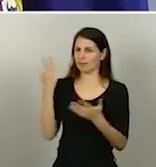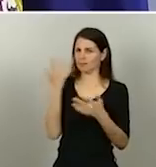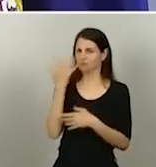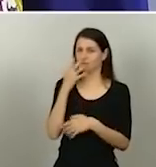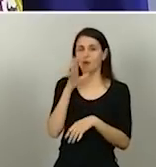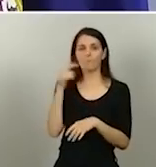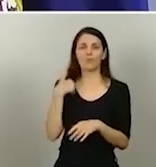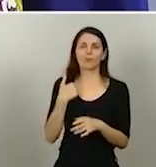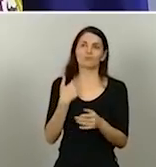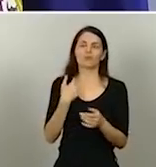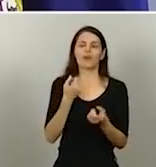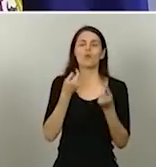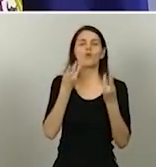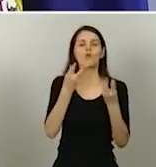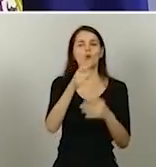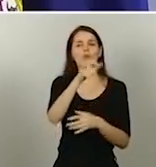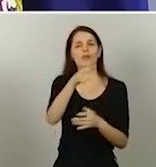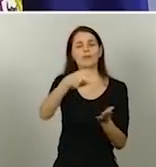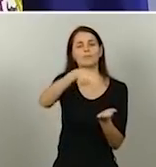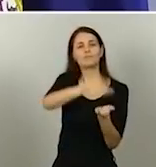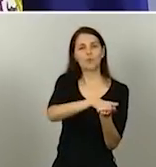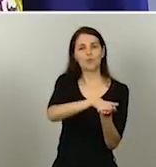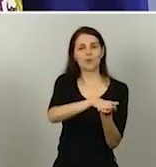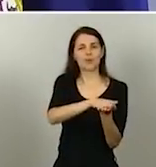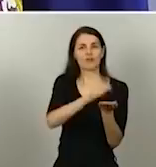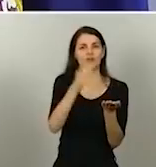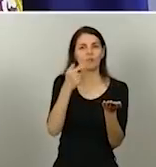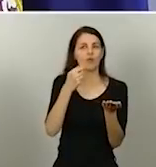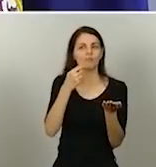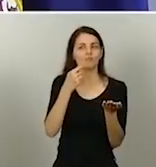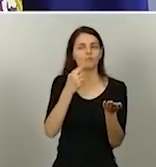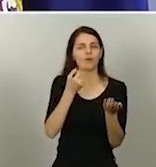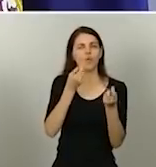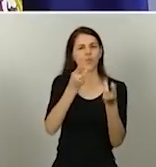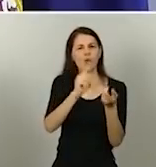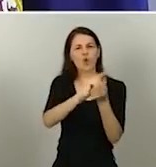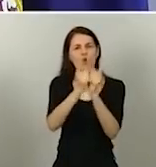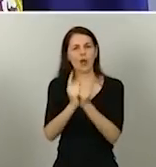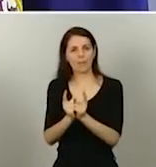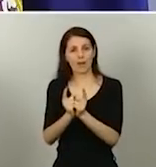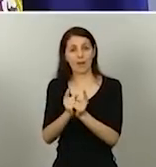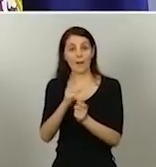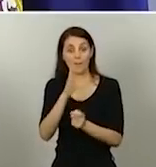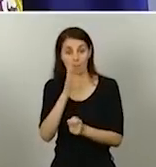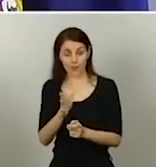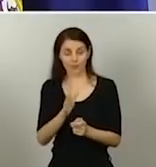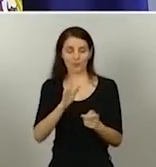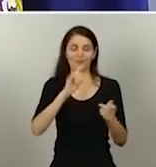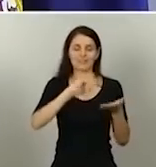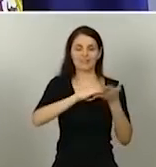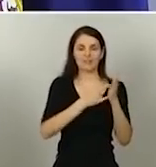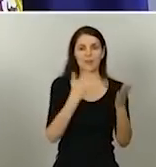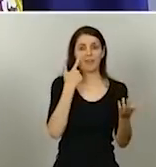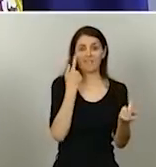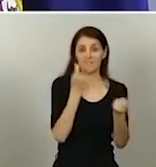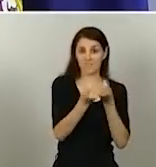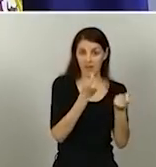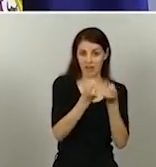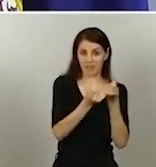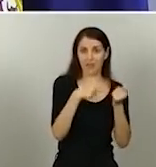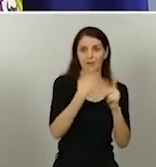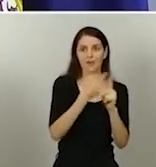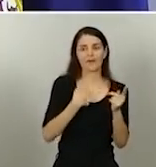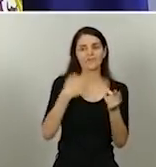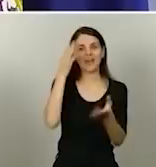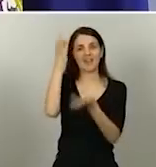El cambio de sistema de vigilancia y la necesidad de actualizar los datos de todos los casos registrados en las bases